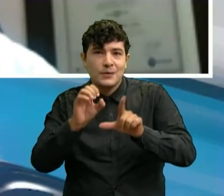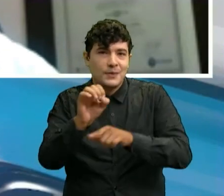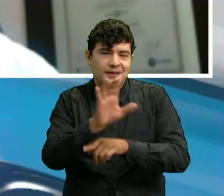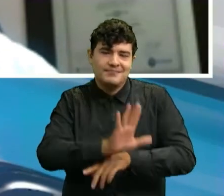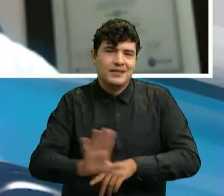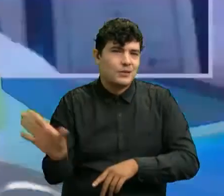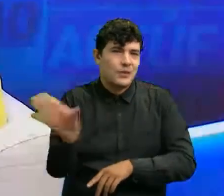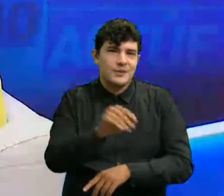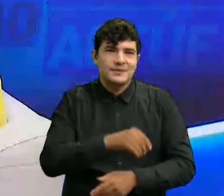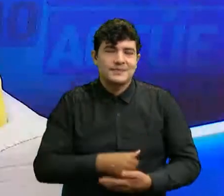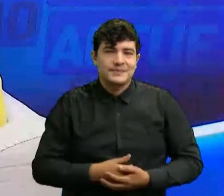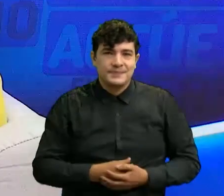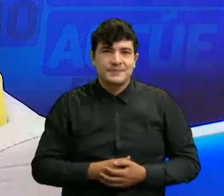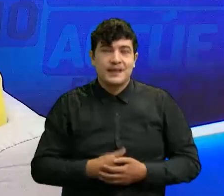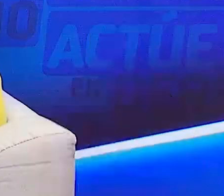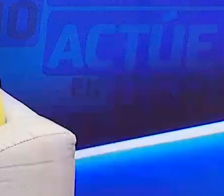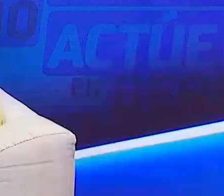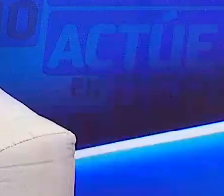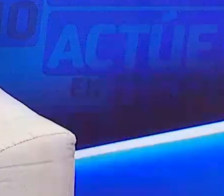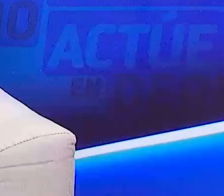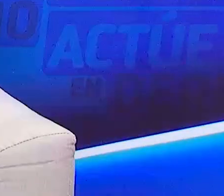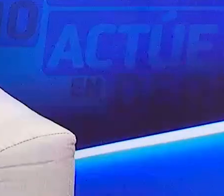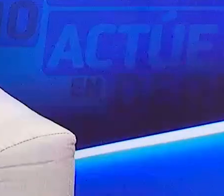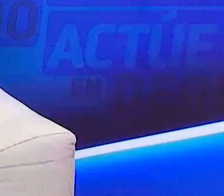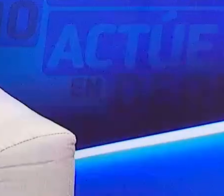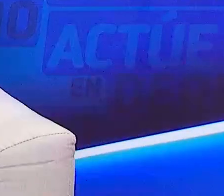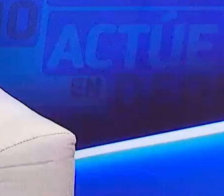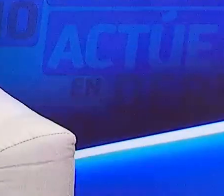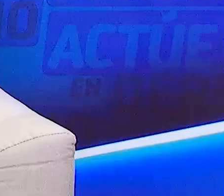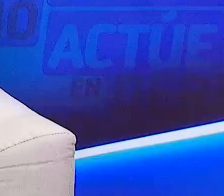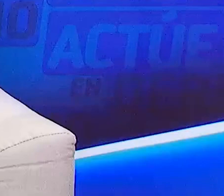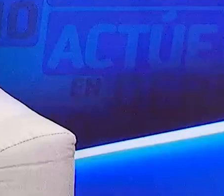Muchas gracias. Bueno, feliz tarde. Les invitamos a que mañana, si tiene usted